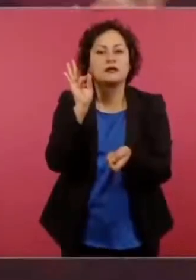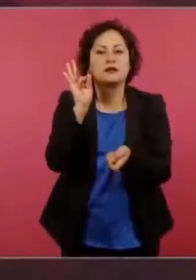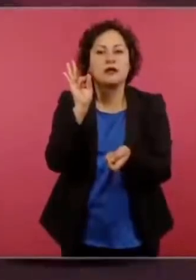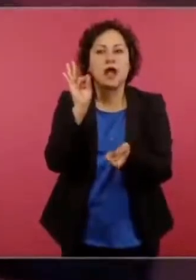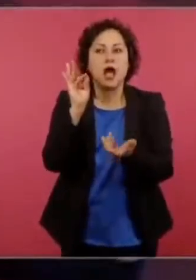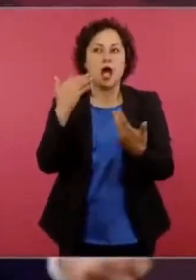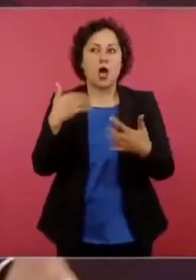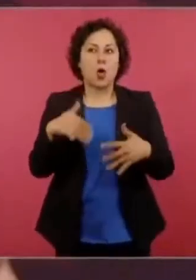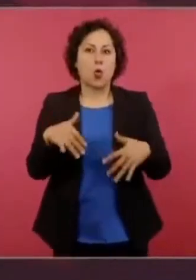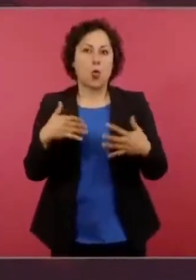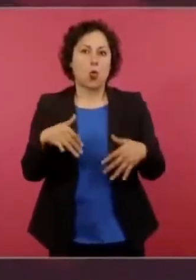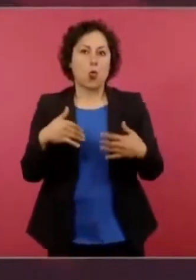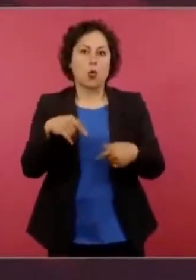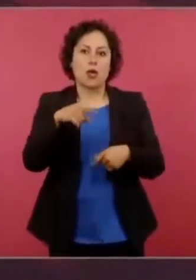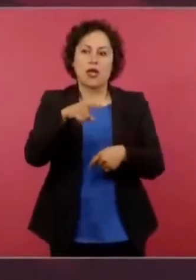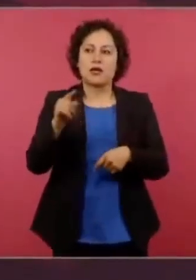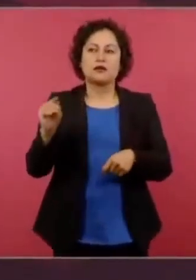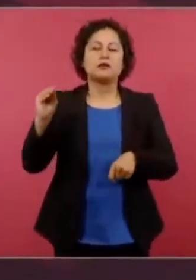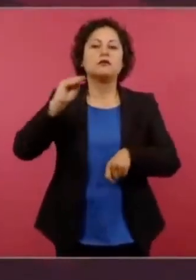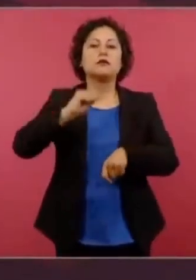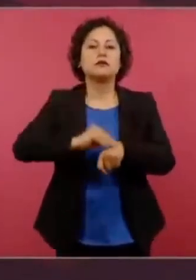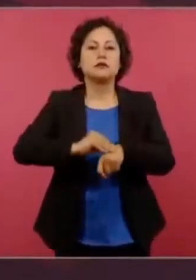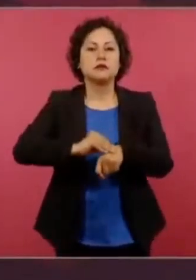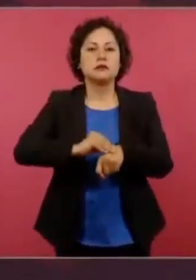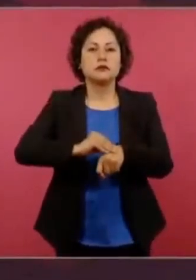se comete el delito